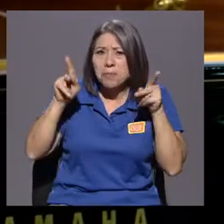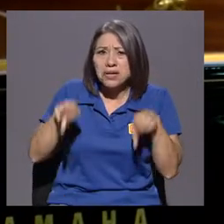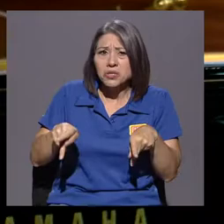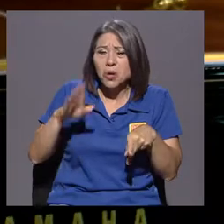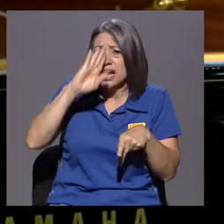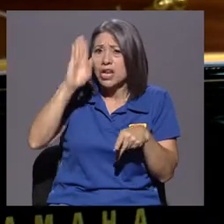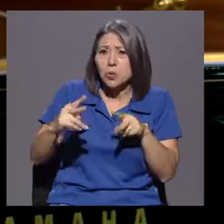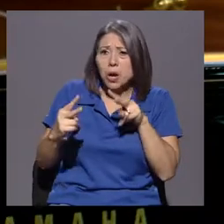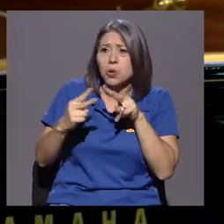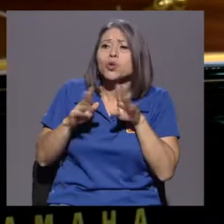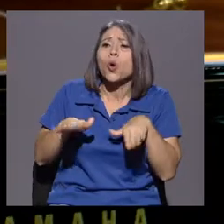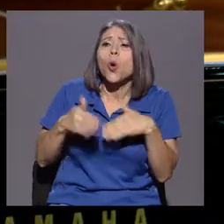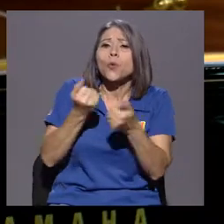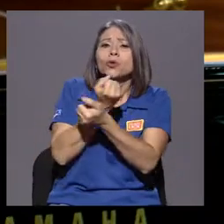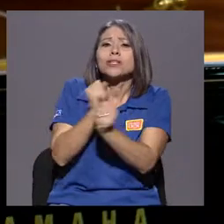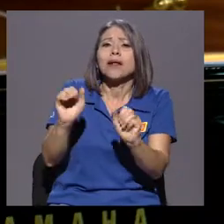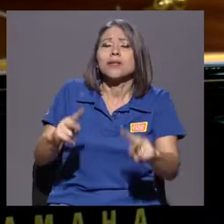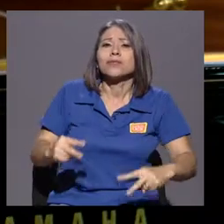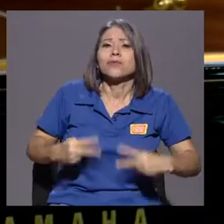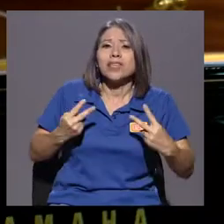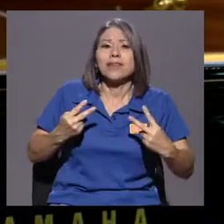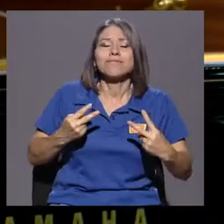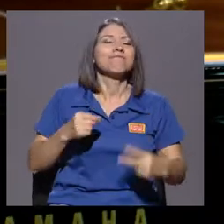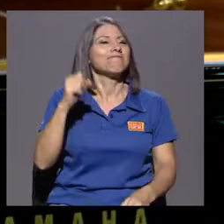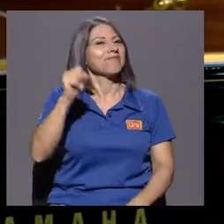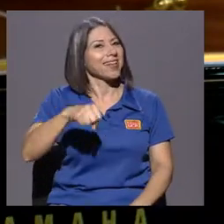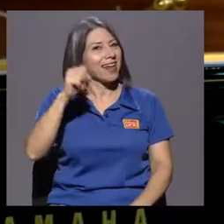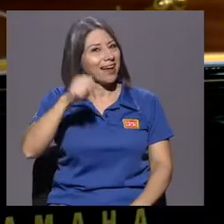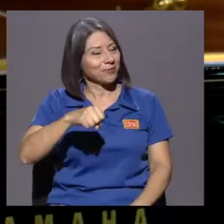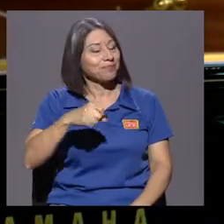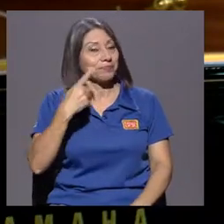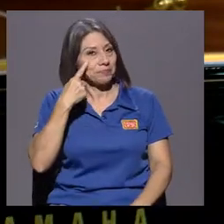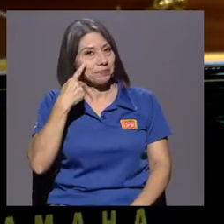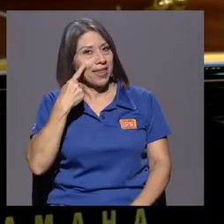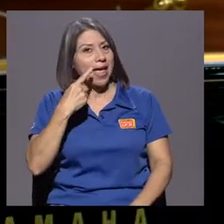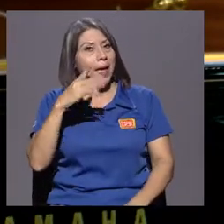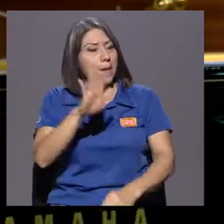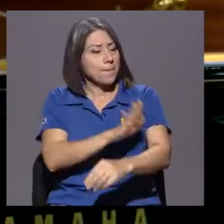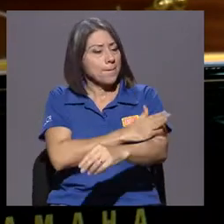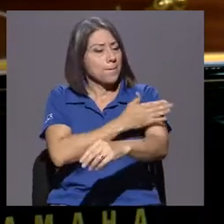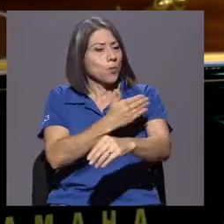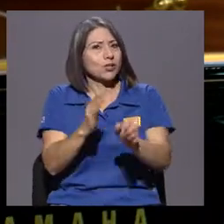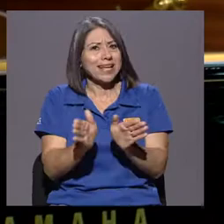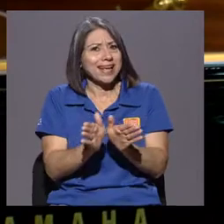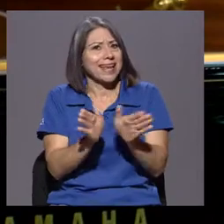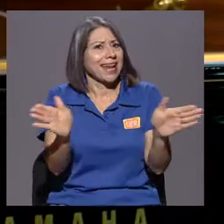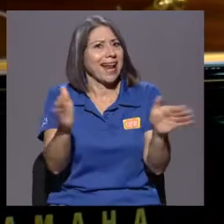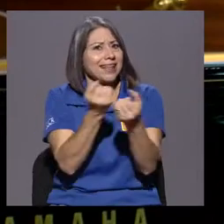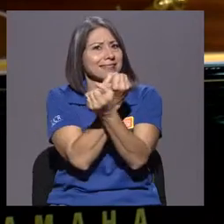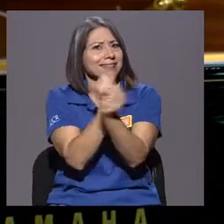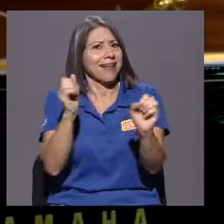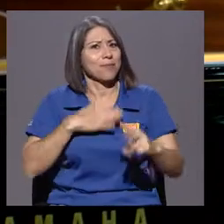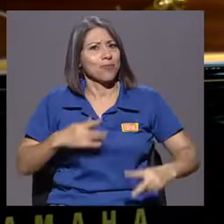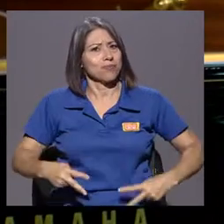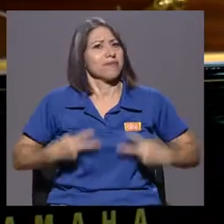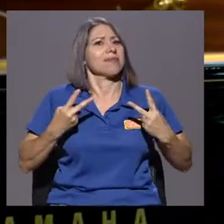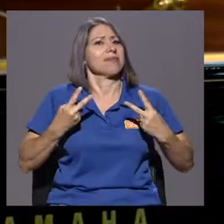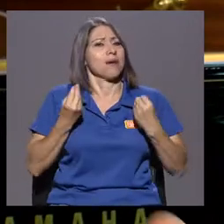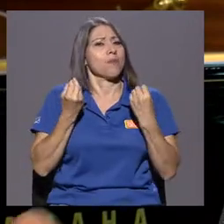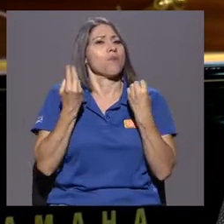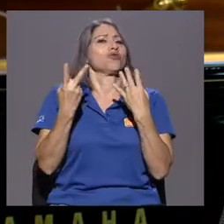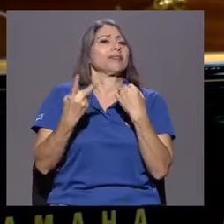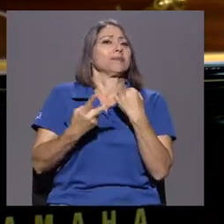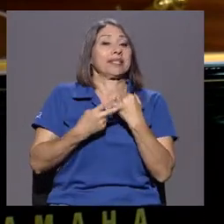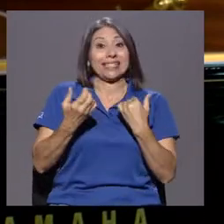la música en general me ha salvado de la vida muchas veces si yo estoy vivo contando el cuento